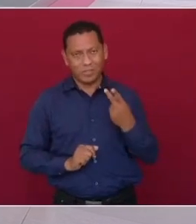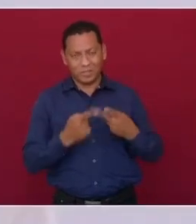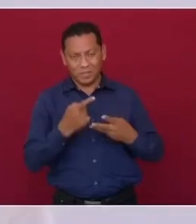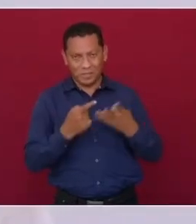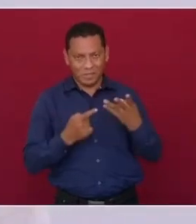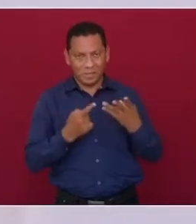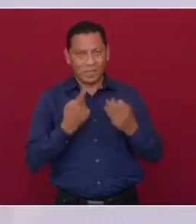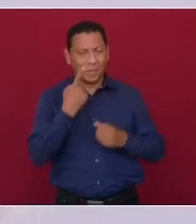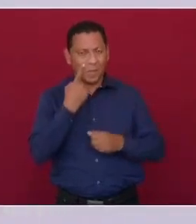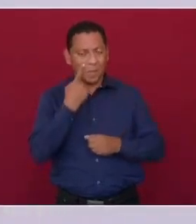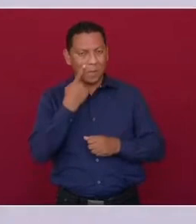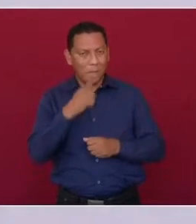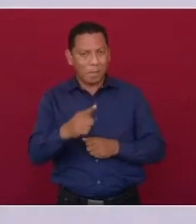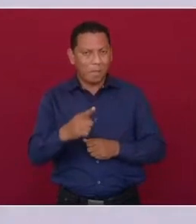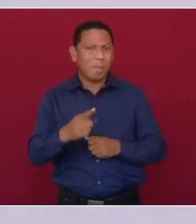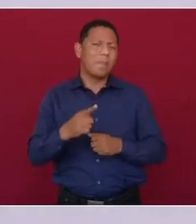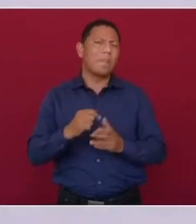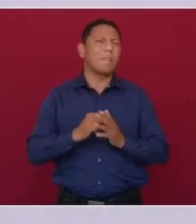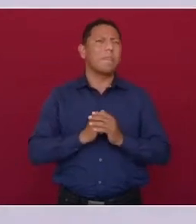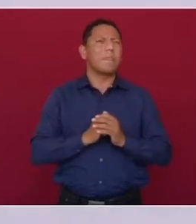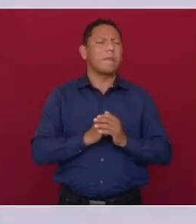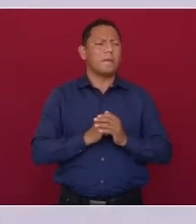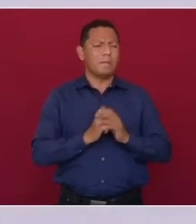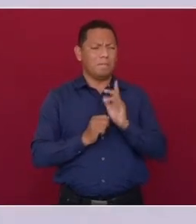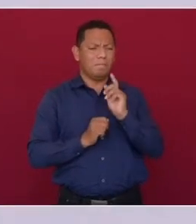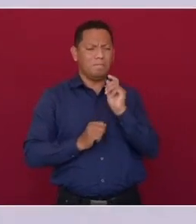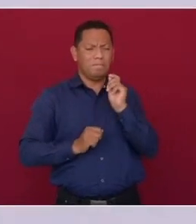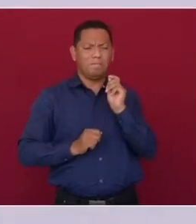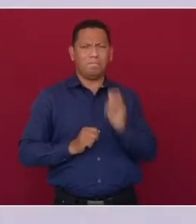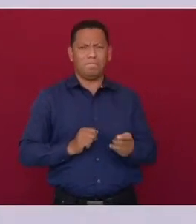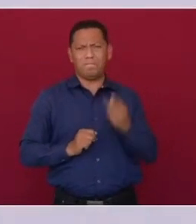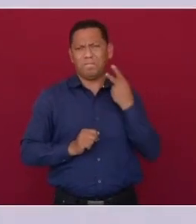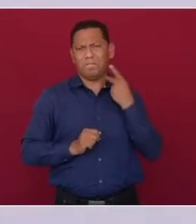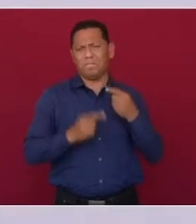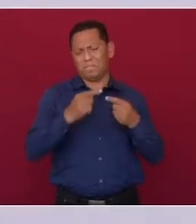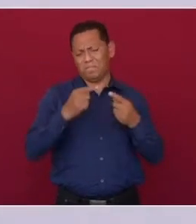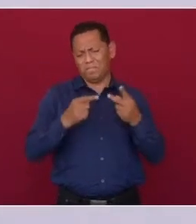que entre otras definiciones